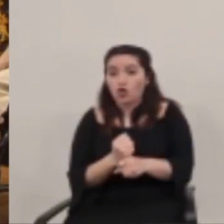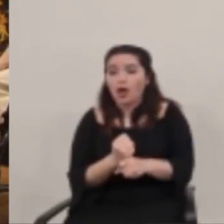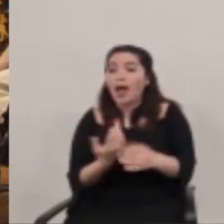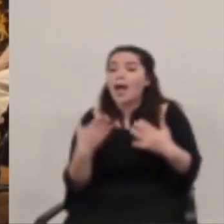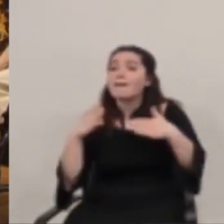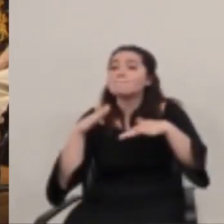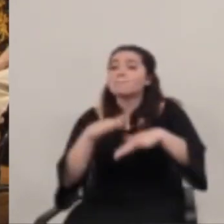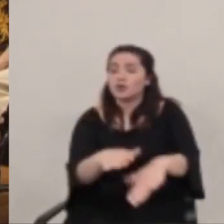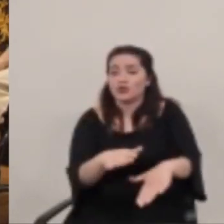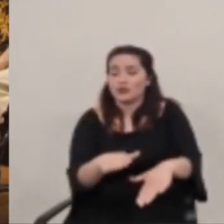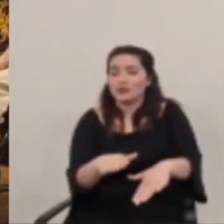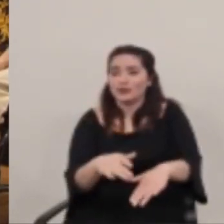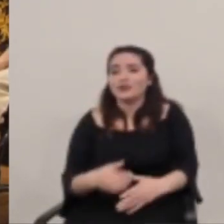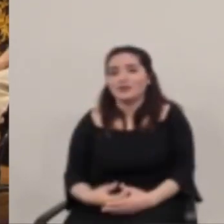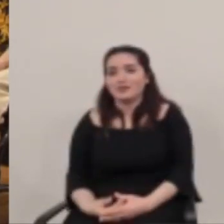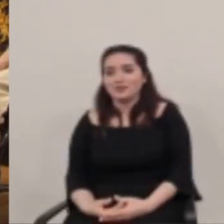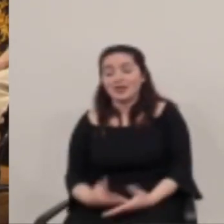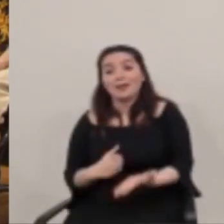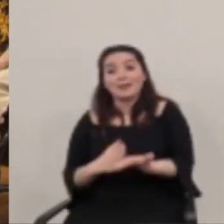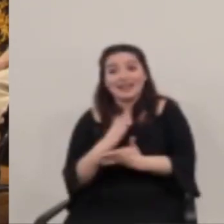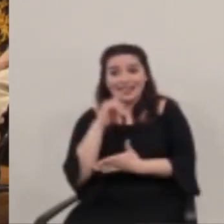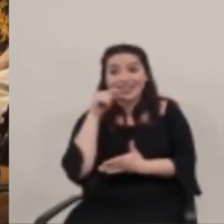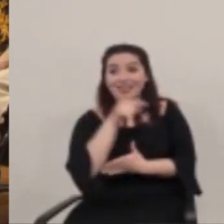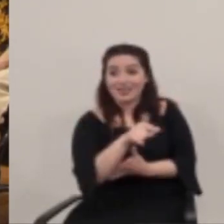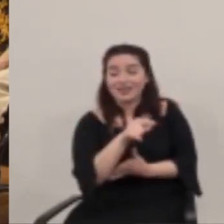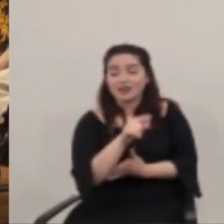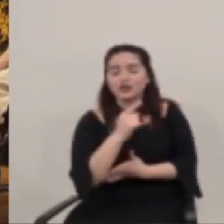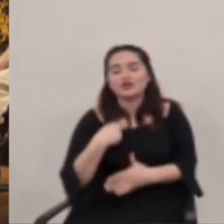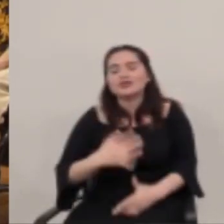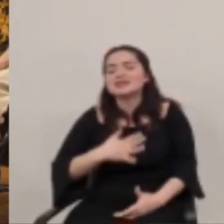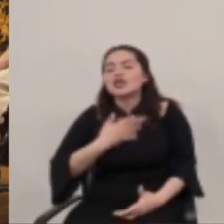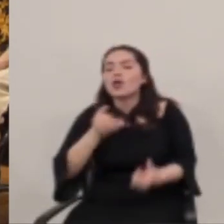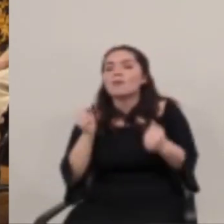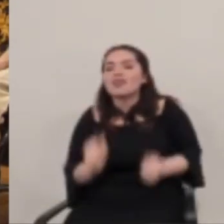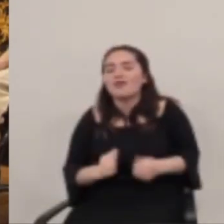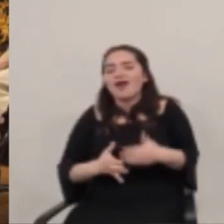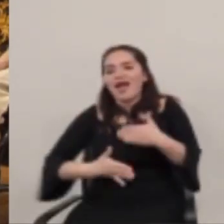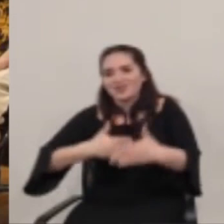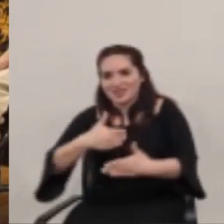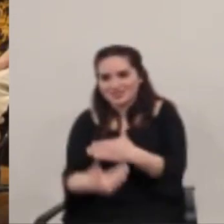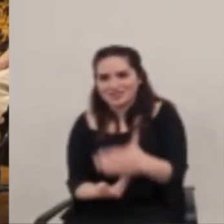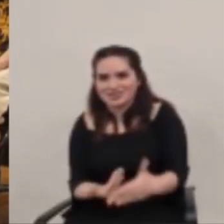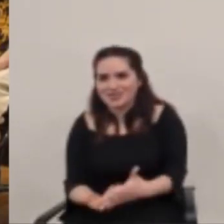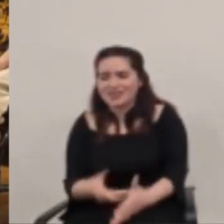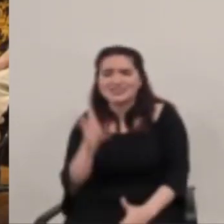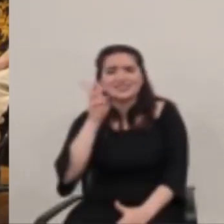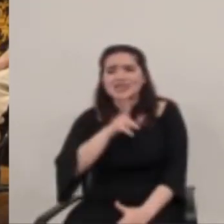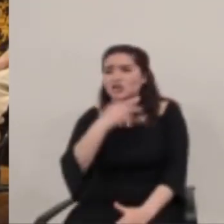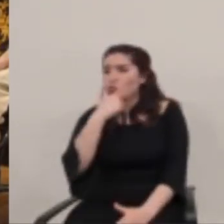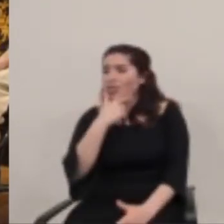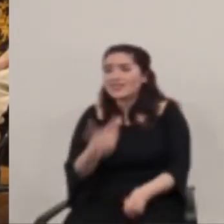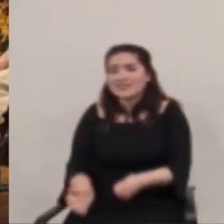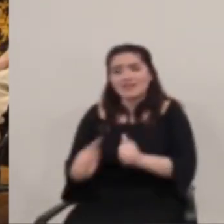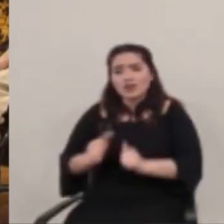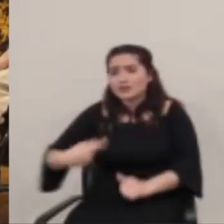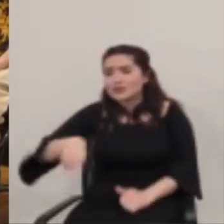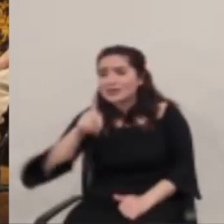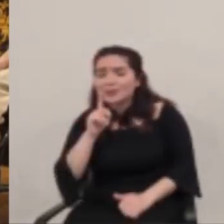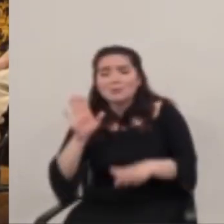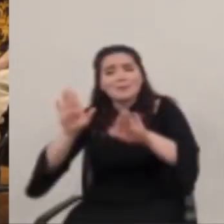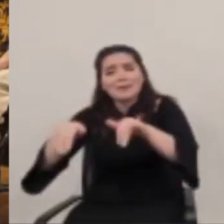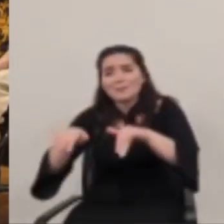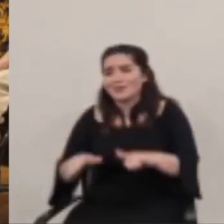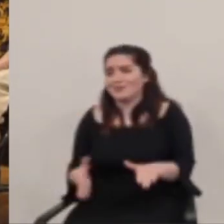el trabajo, el apoyo, ¿no es cierto? Y a partir de ahí yo siento que podemos avanzar efectivamente, pero sin lugar a dudas los desafíos que nosotros tenemos son los mismos